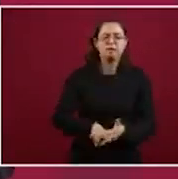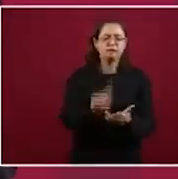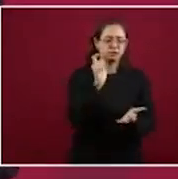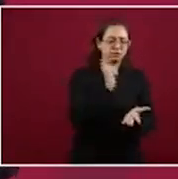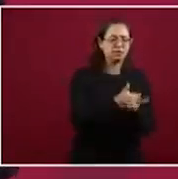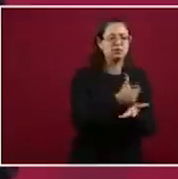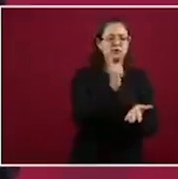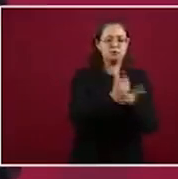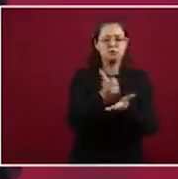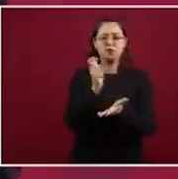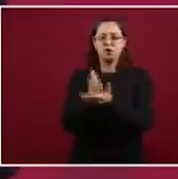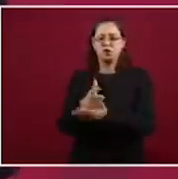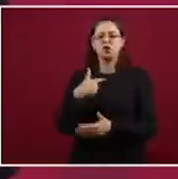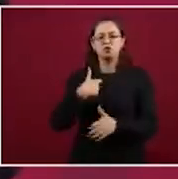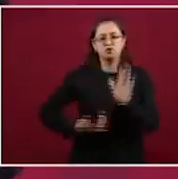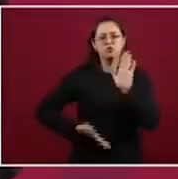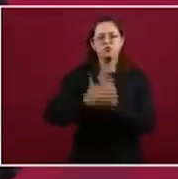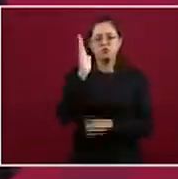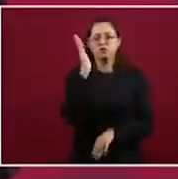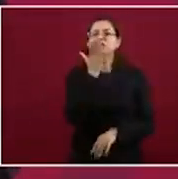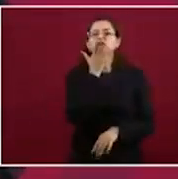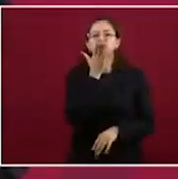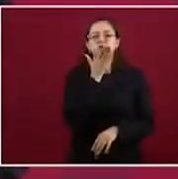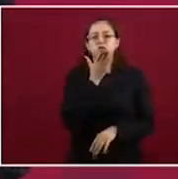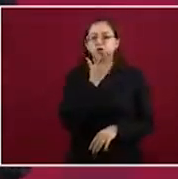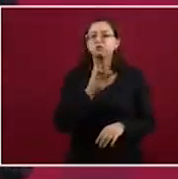Ahora que fui a Sonora, pregunté,